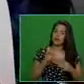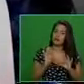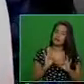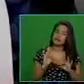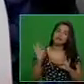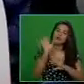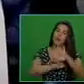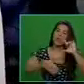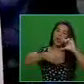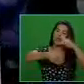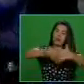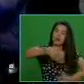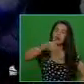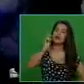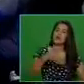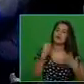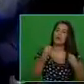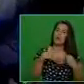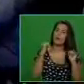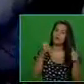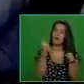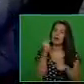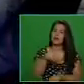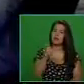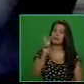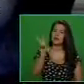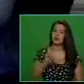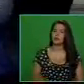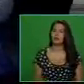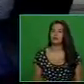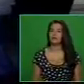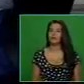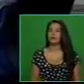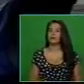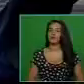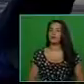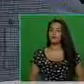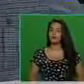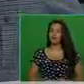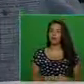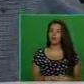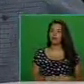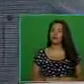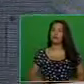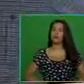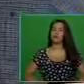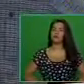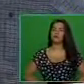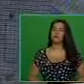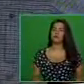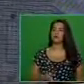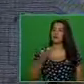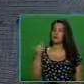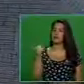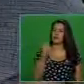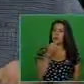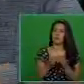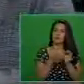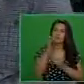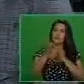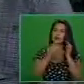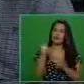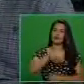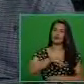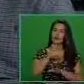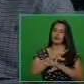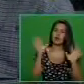qué manera lo estamos tratando acá en nuestro país? Bueno, como tú dijiste hace un momento, nosotros nos estamos